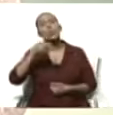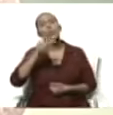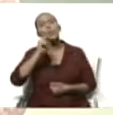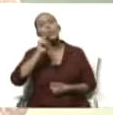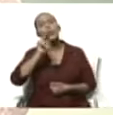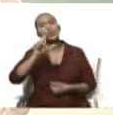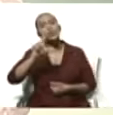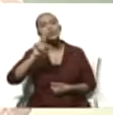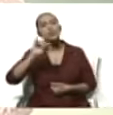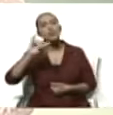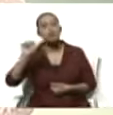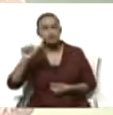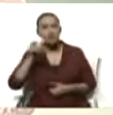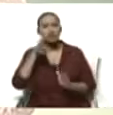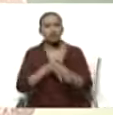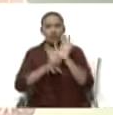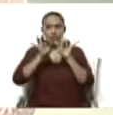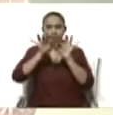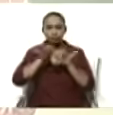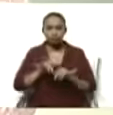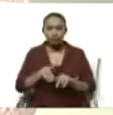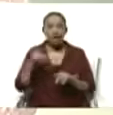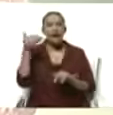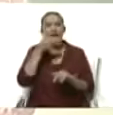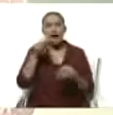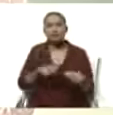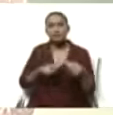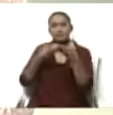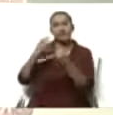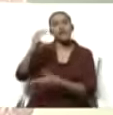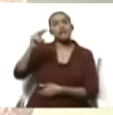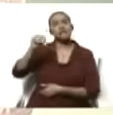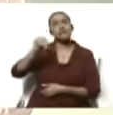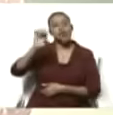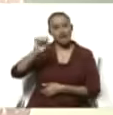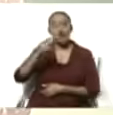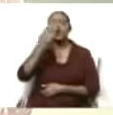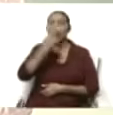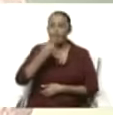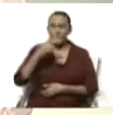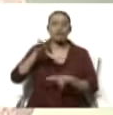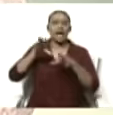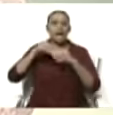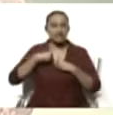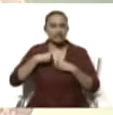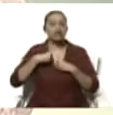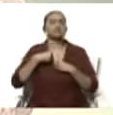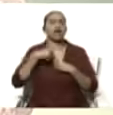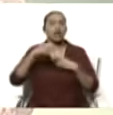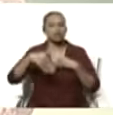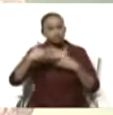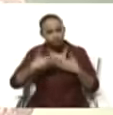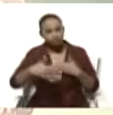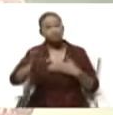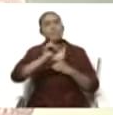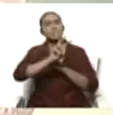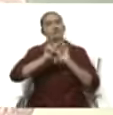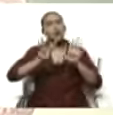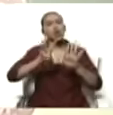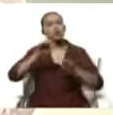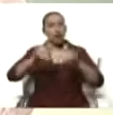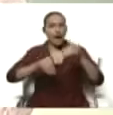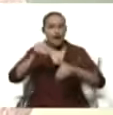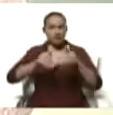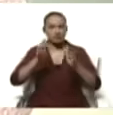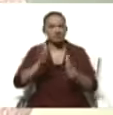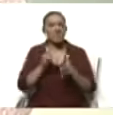comunicado a el Consejo Nacional electoral en donde se compromete a reconocer los resultados teniendo en cuenta este hecho cree que se puede